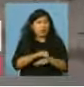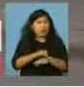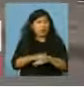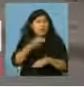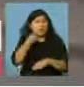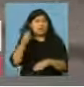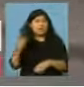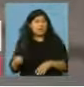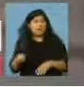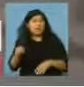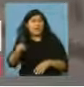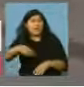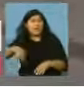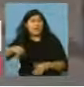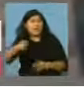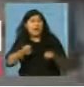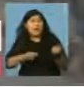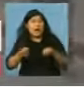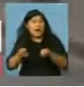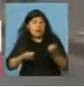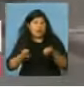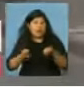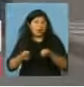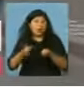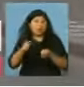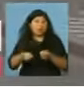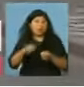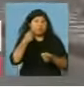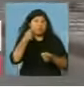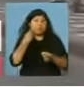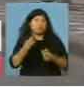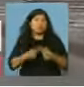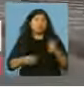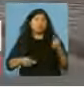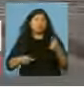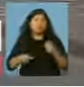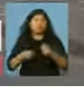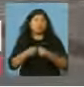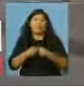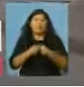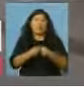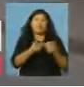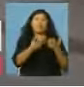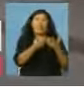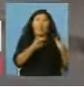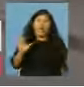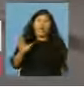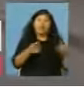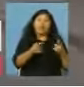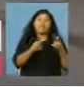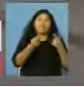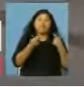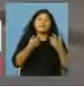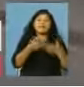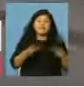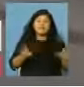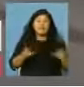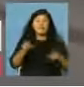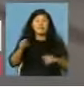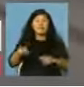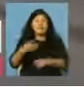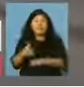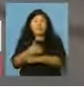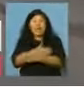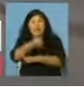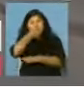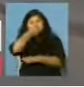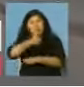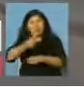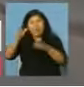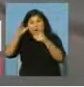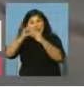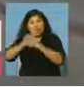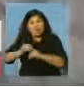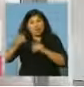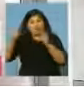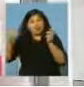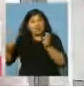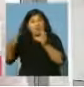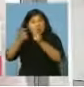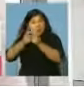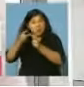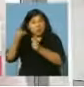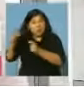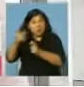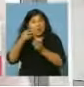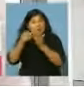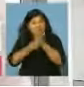aperturas los locales comerciales y gastronómicos. Así lo hemos hecho, hemos estado en contacto con el ministro el día domingo a la noche y bueno, en una reunión el día lunes a la mañana